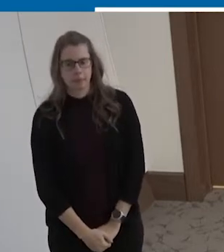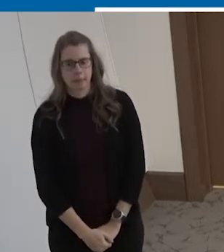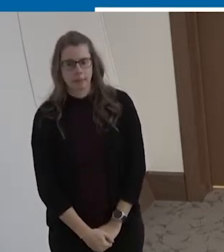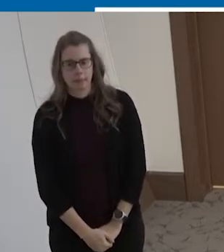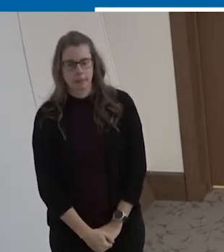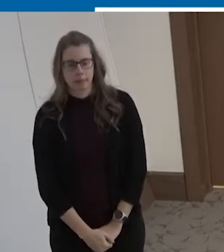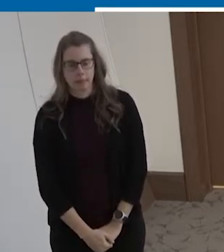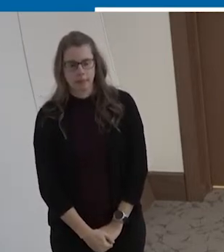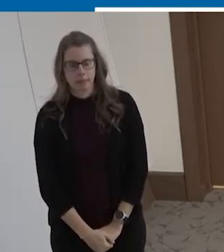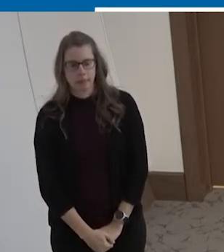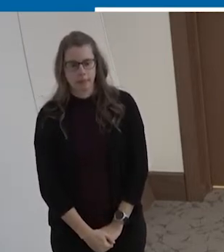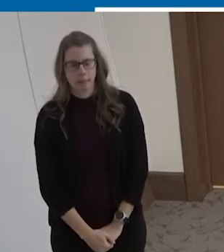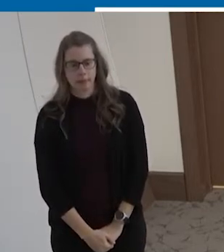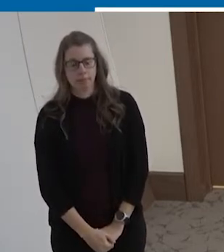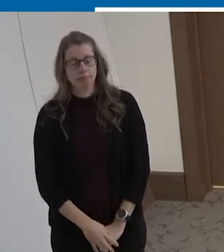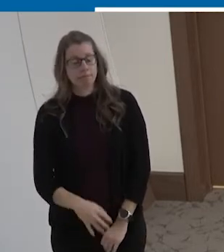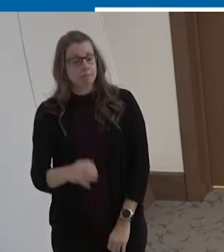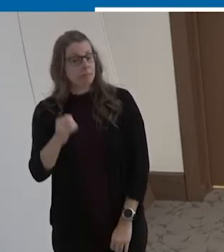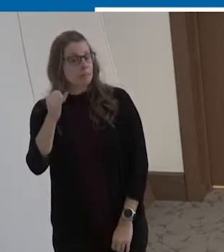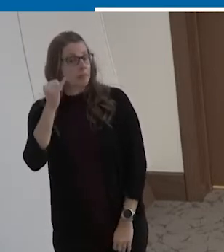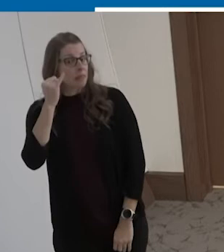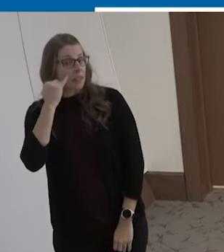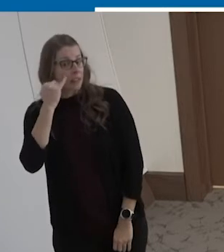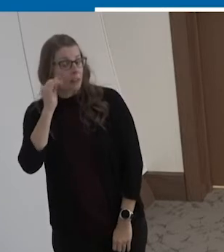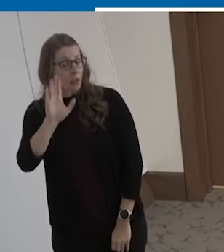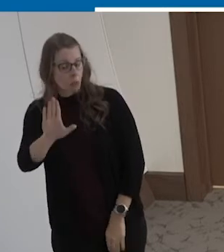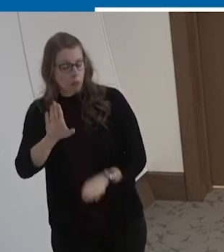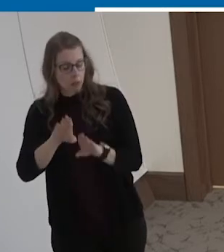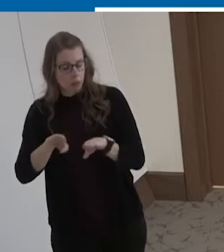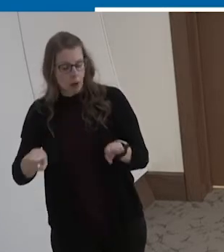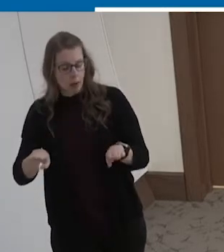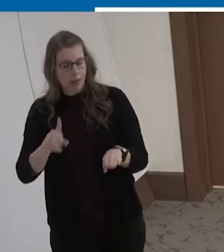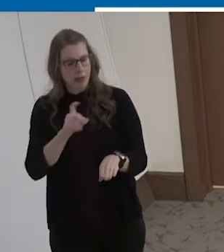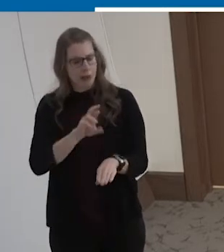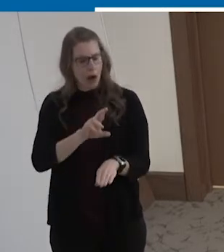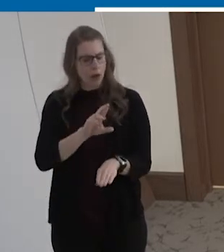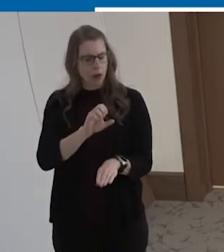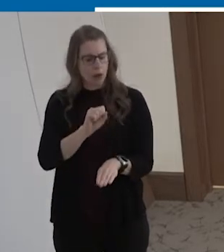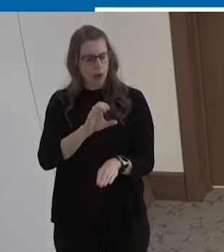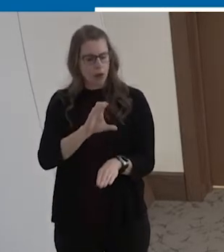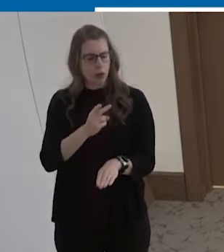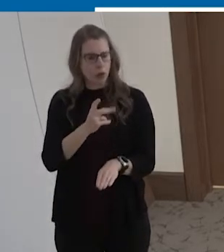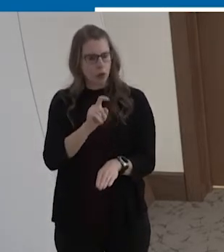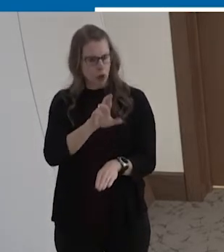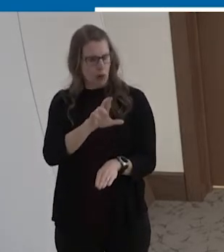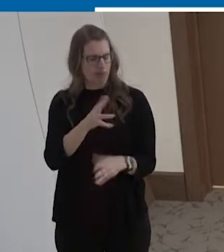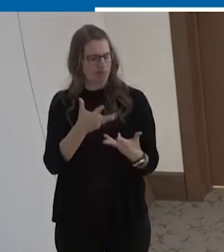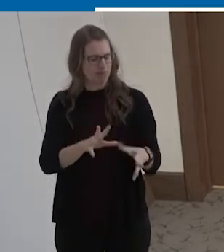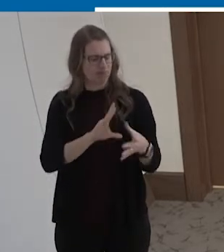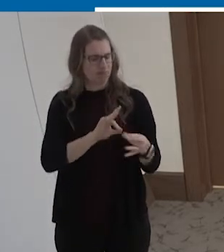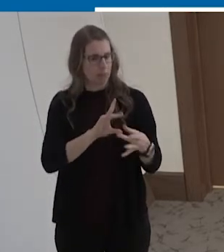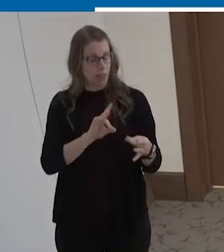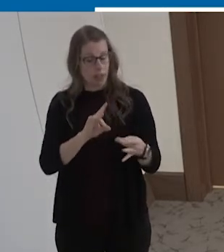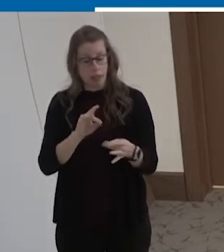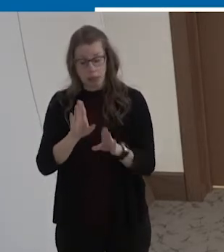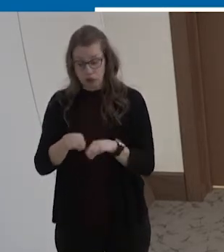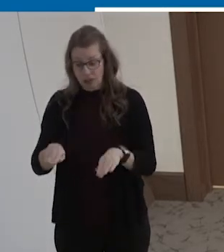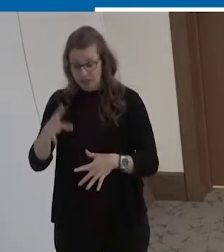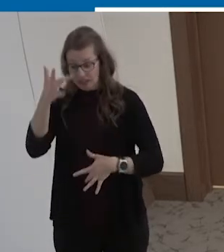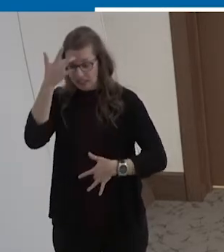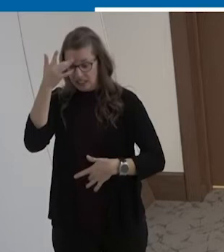pasará? So if your child, like Dr. Schuster mentioned, would get sick at school and need a